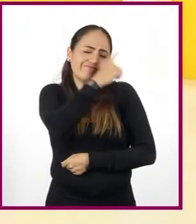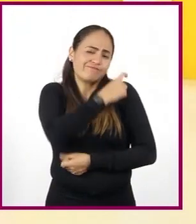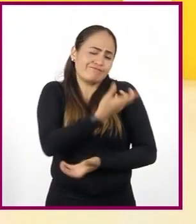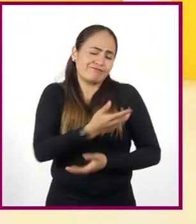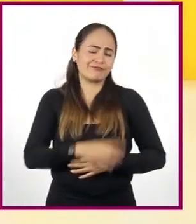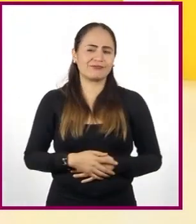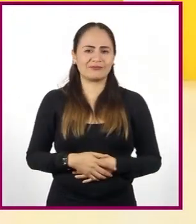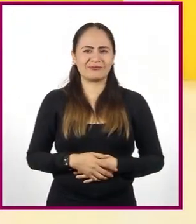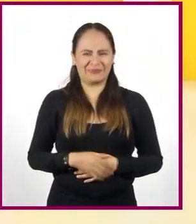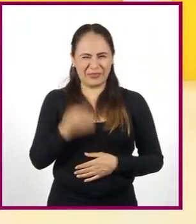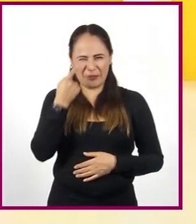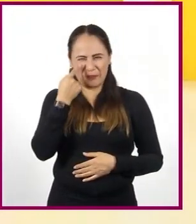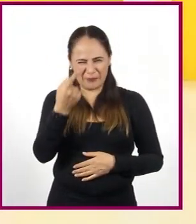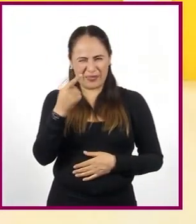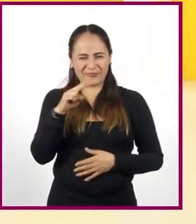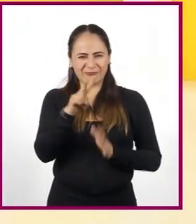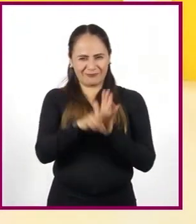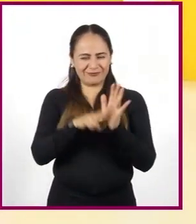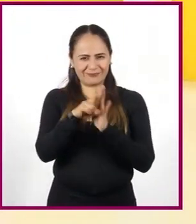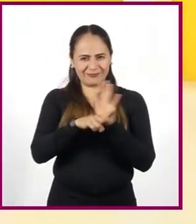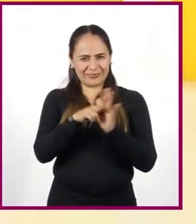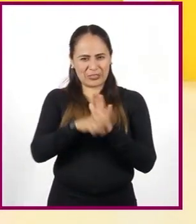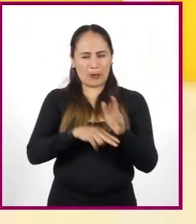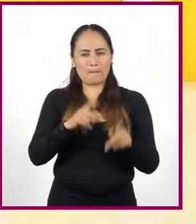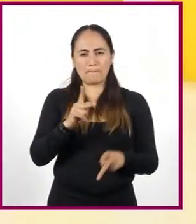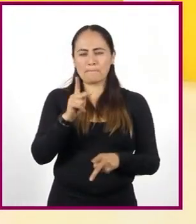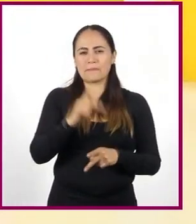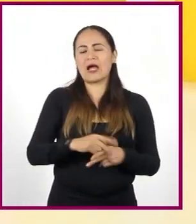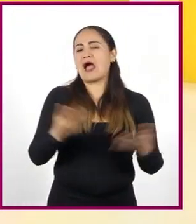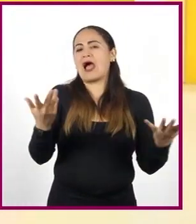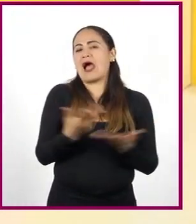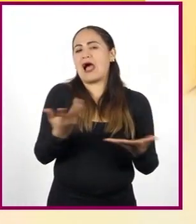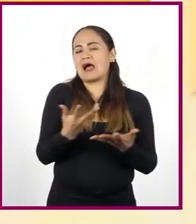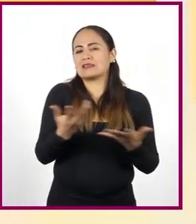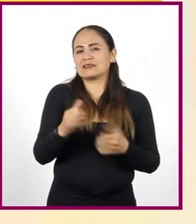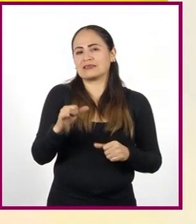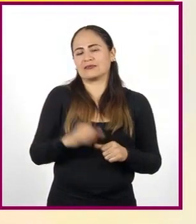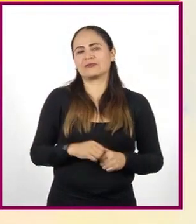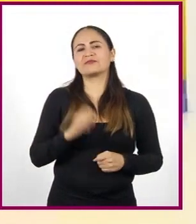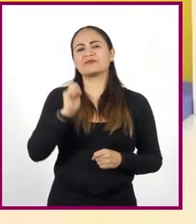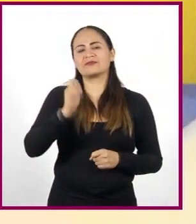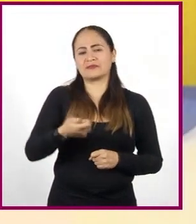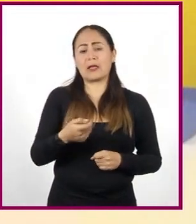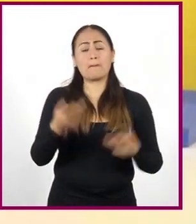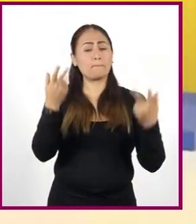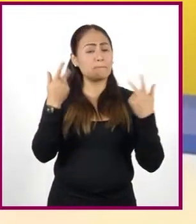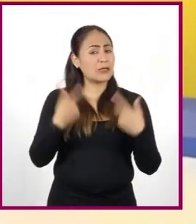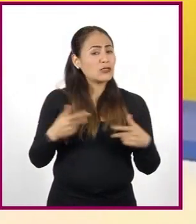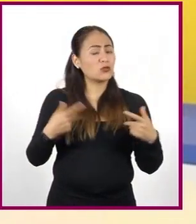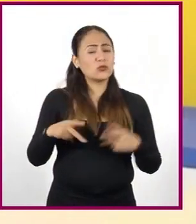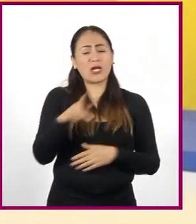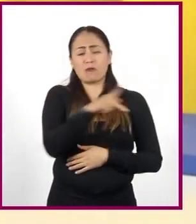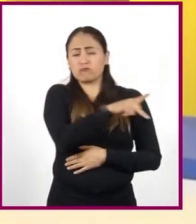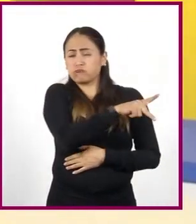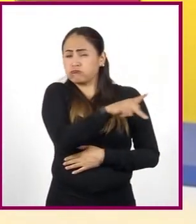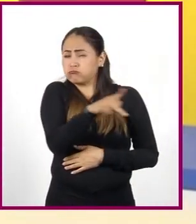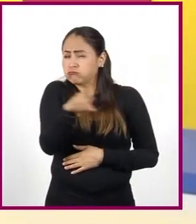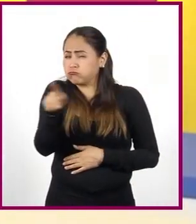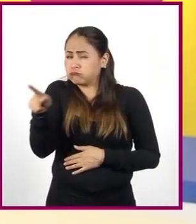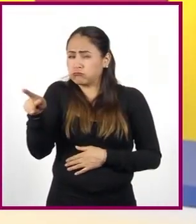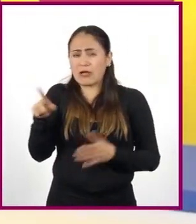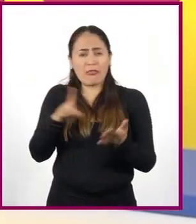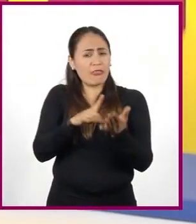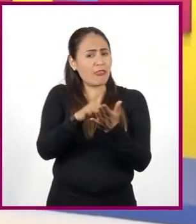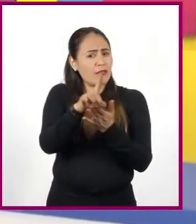Como pudieron ver y escuchar, un primer paso que debemos dar es considerar que todas las personas tenemos los mismos